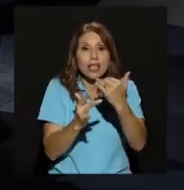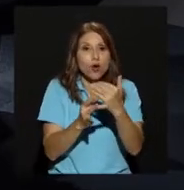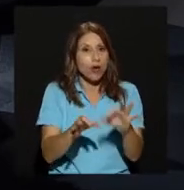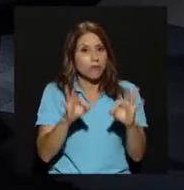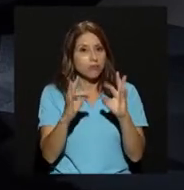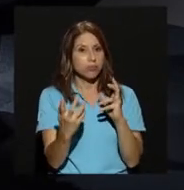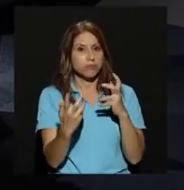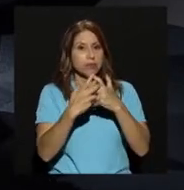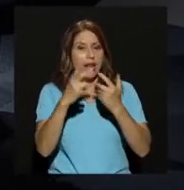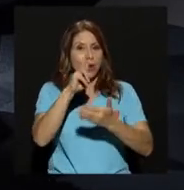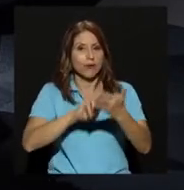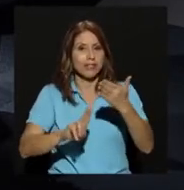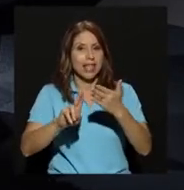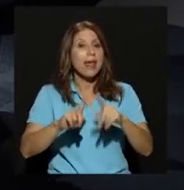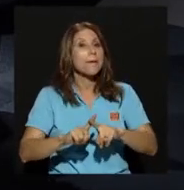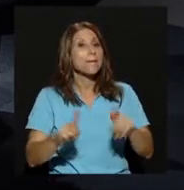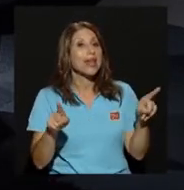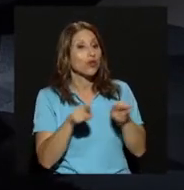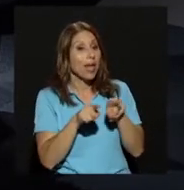también, profesora Cordero,